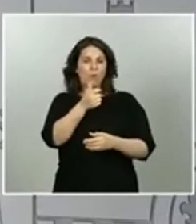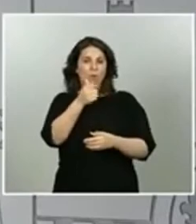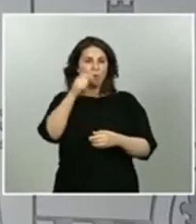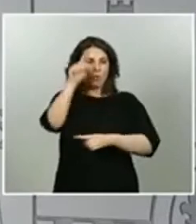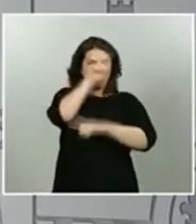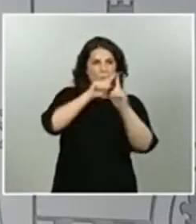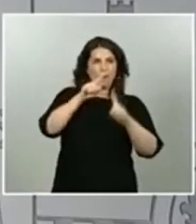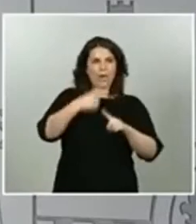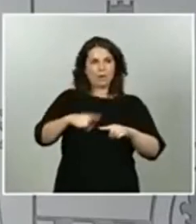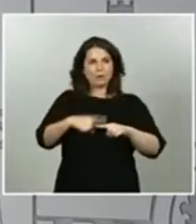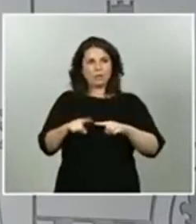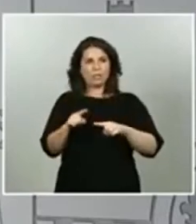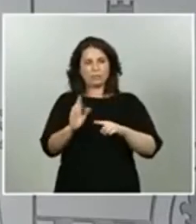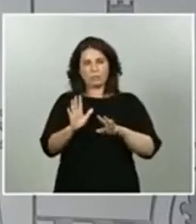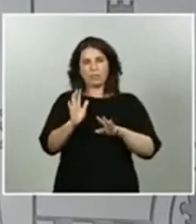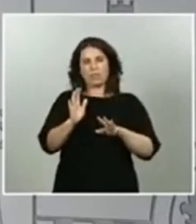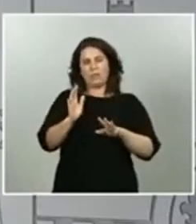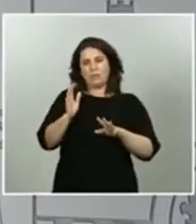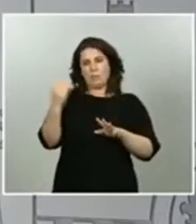algo que yo agradezco.